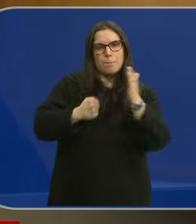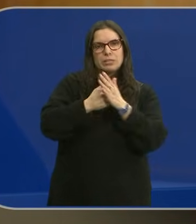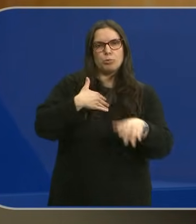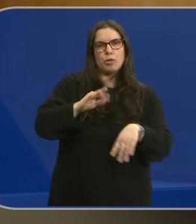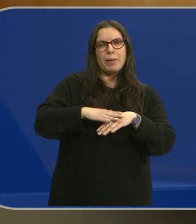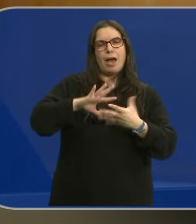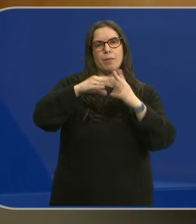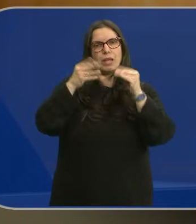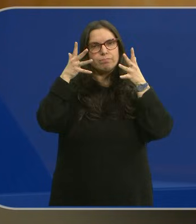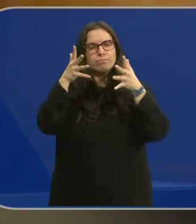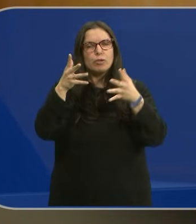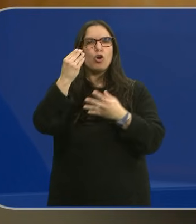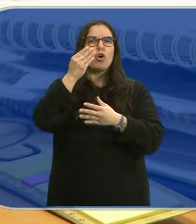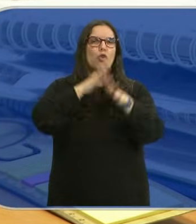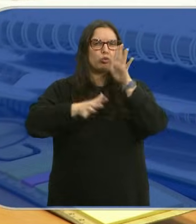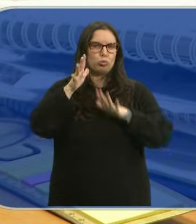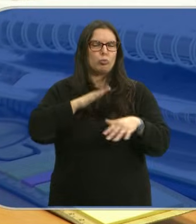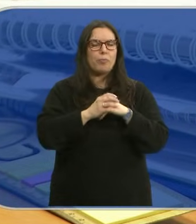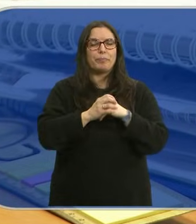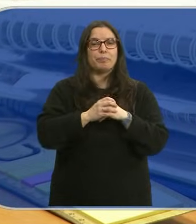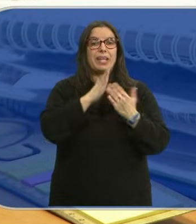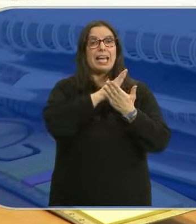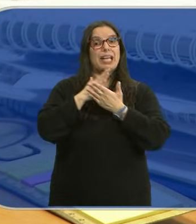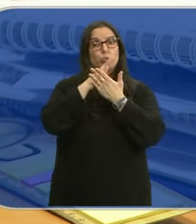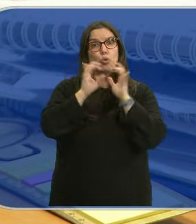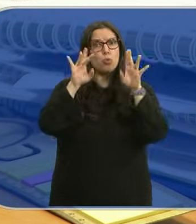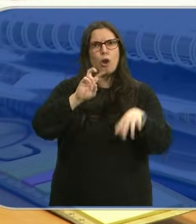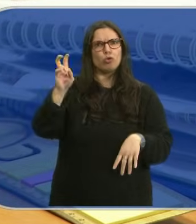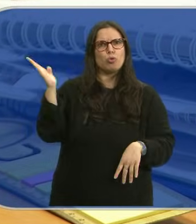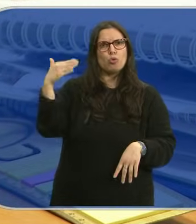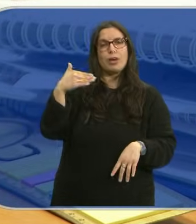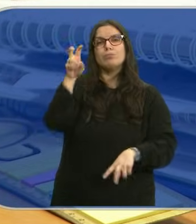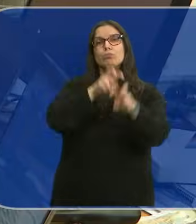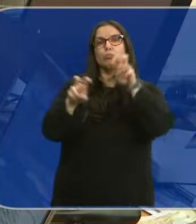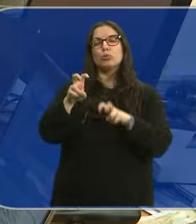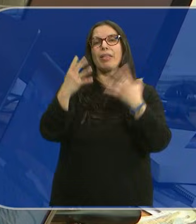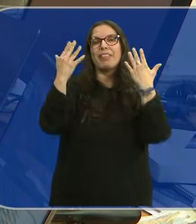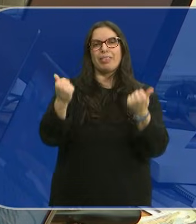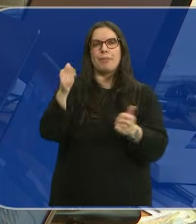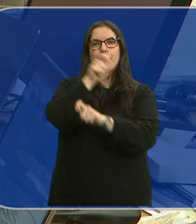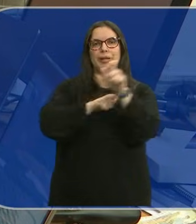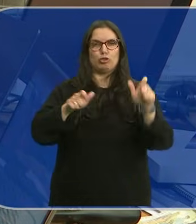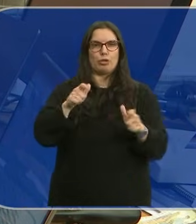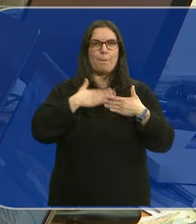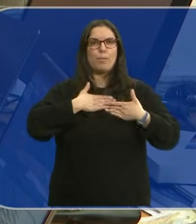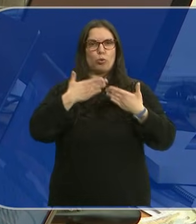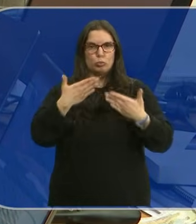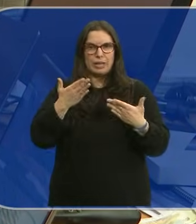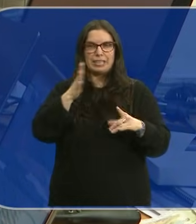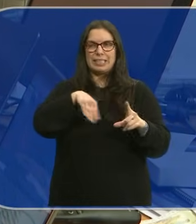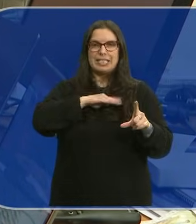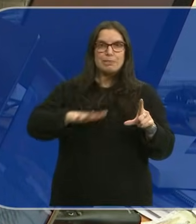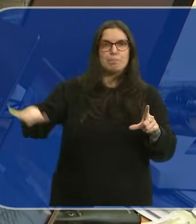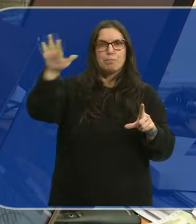las recomendaciones de consumo de alcohol. No hay otro estudio a esta escala. Buscan 10.000 voluntarios en toda España, 300 en León,